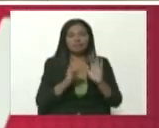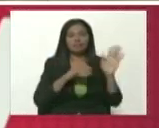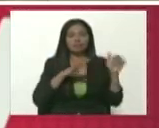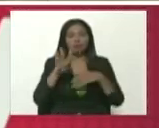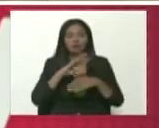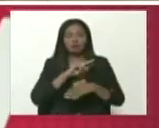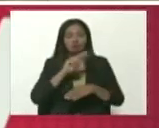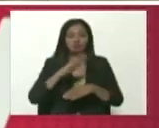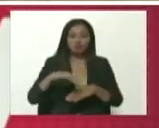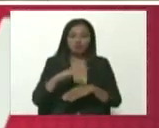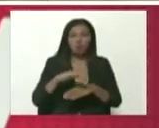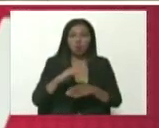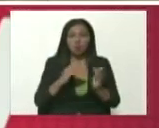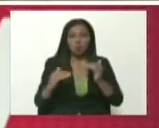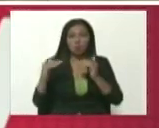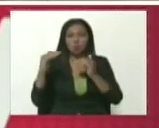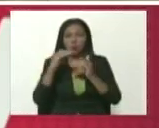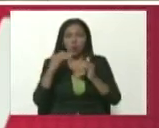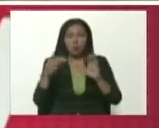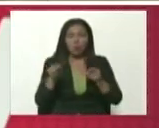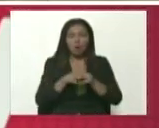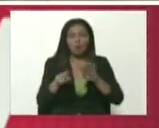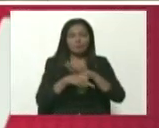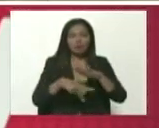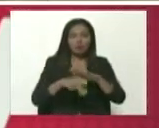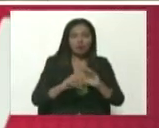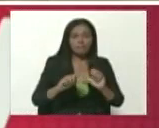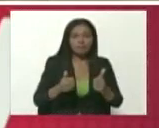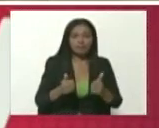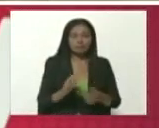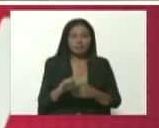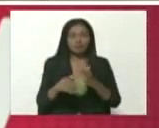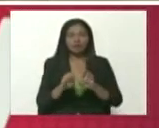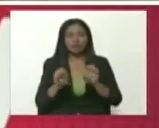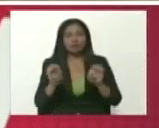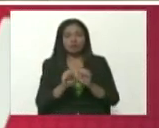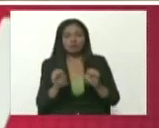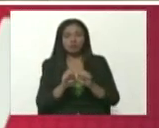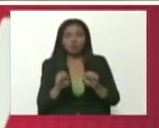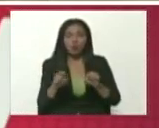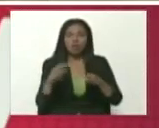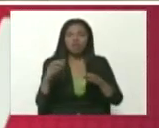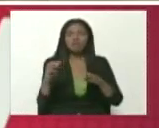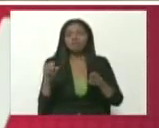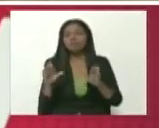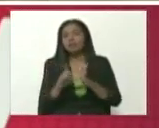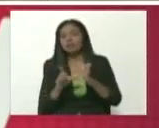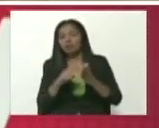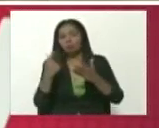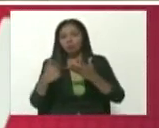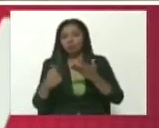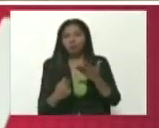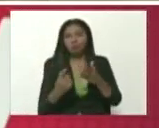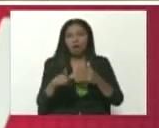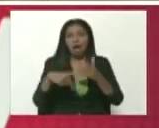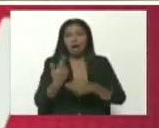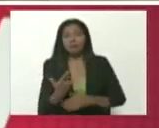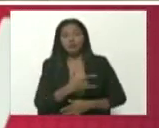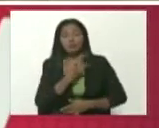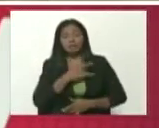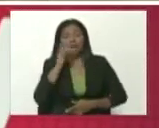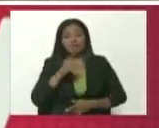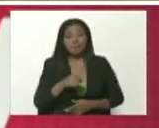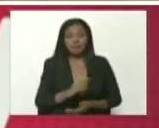donde con el nivel maternal, el nivel inicial, la educación primaria y la educación media y posteriormente también la educación